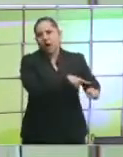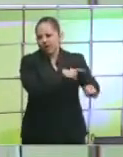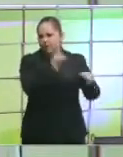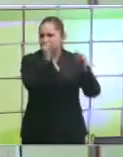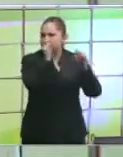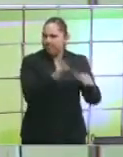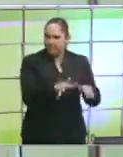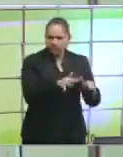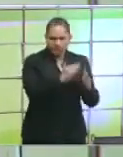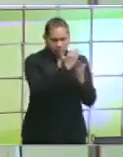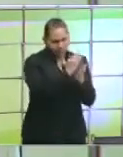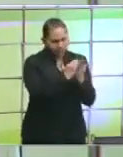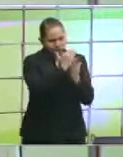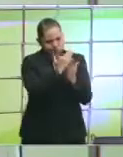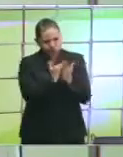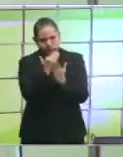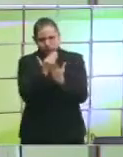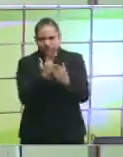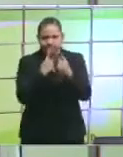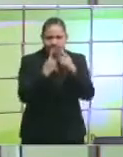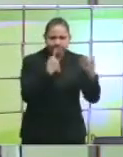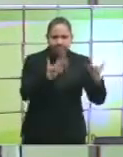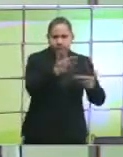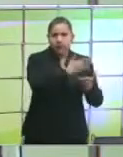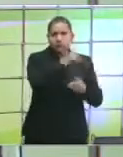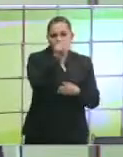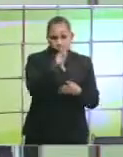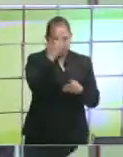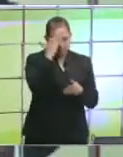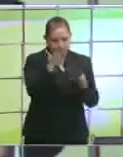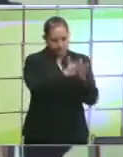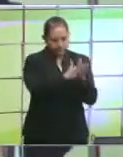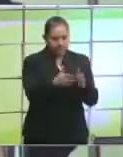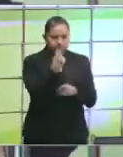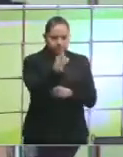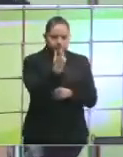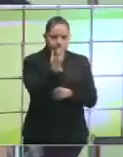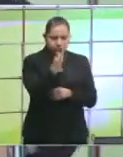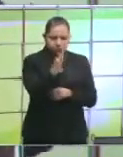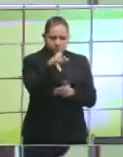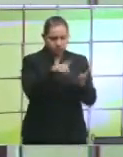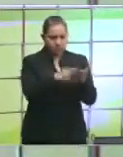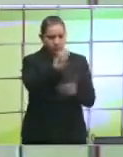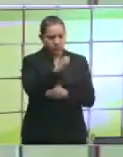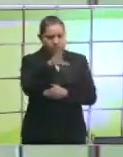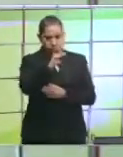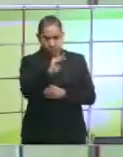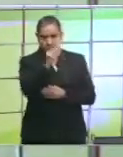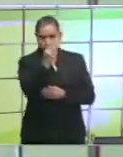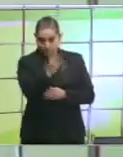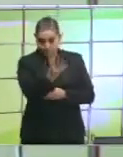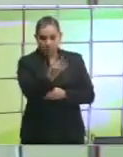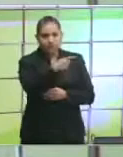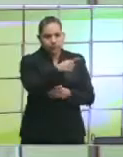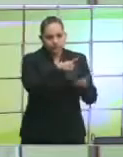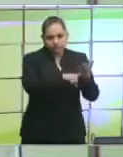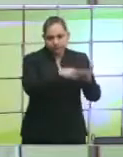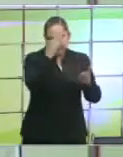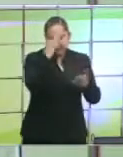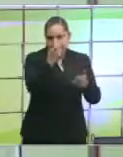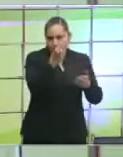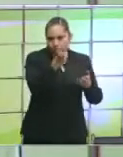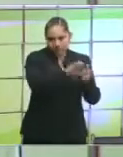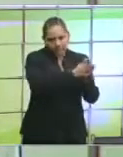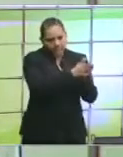mantuvo con la nueva época hacia el primero de febrero de 1934 cuando se restableció la corte entonces lo interesante de